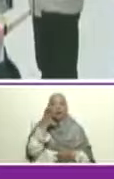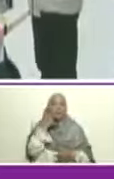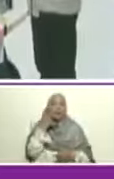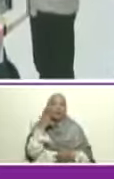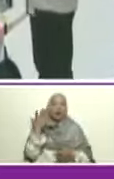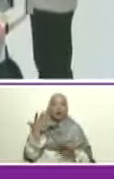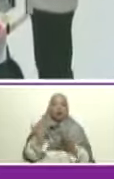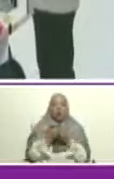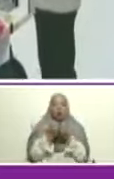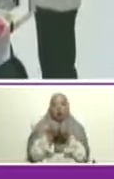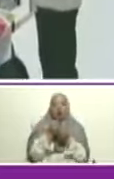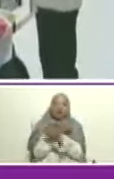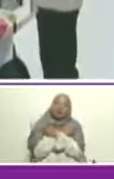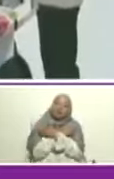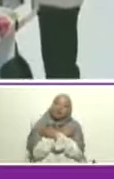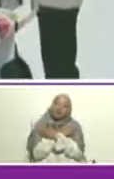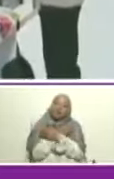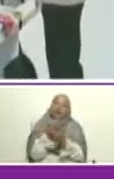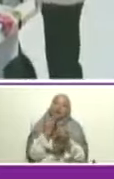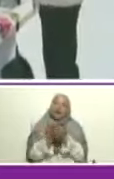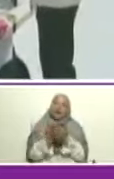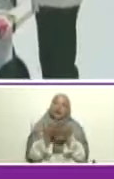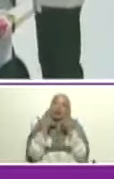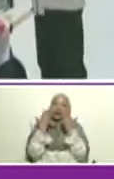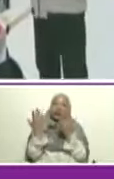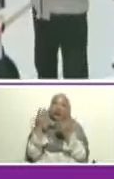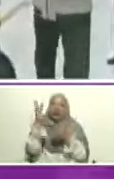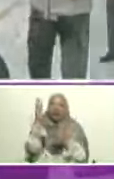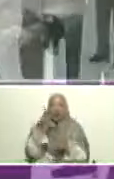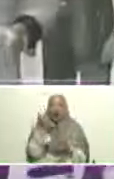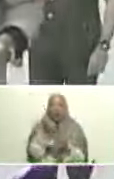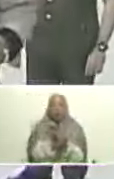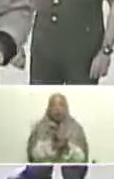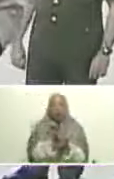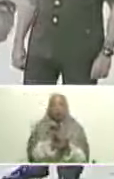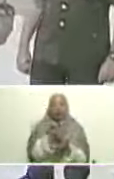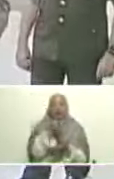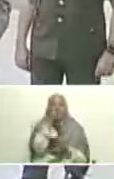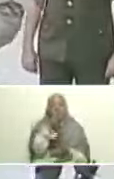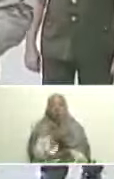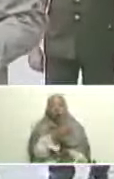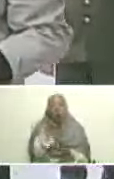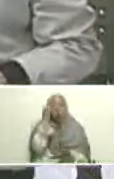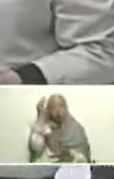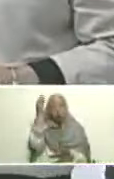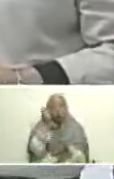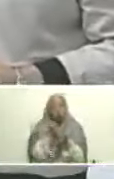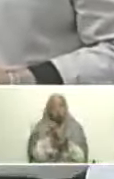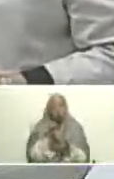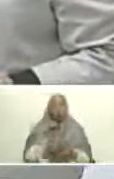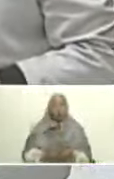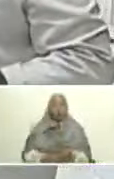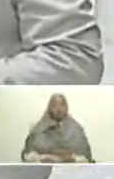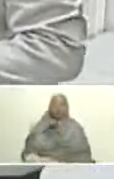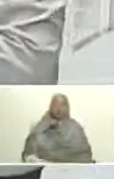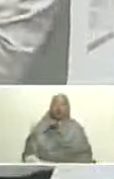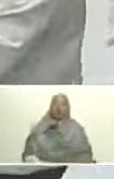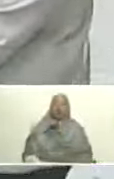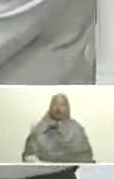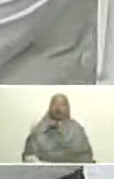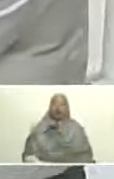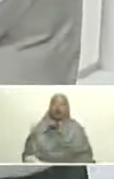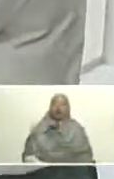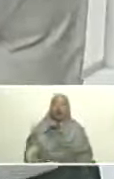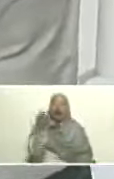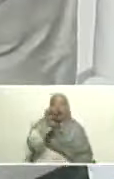adelante. Así. Te felicito. Muchas gracias. Siga adelante. Que Dios te bendiga. Y por aquí tenemos también